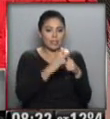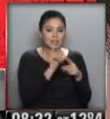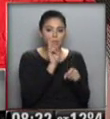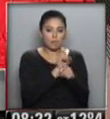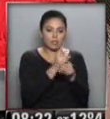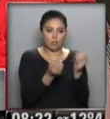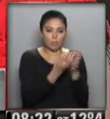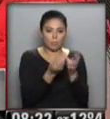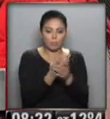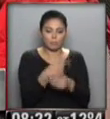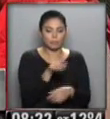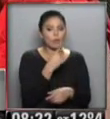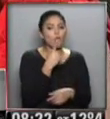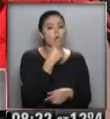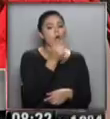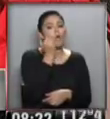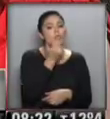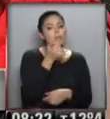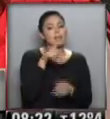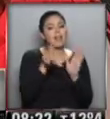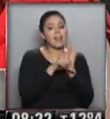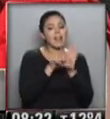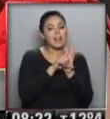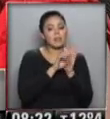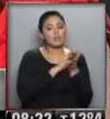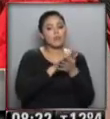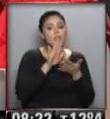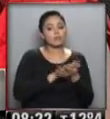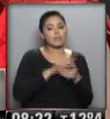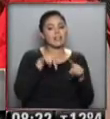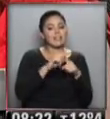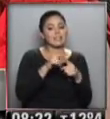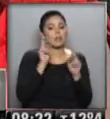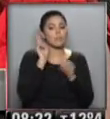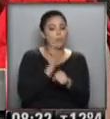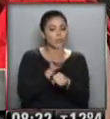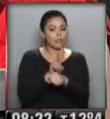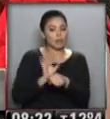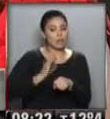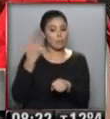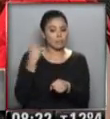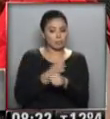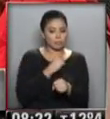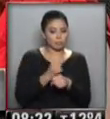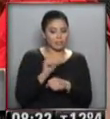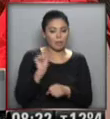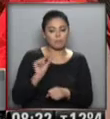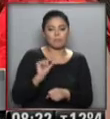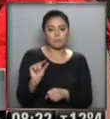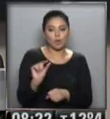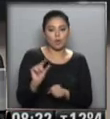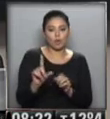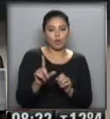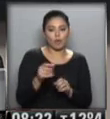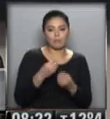contame qué te parece la nueva ley de talleres protegidos que se sancionó el año pasado y que será reglamentada pronto esperemos